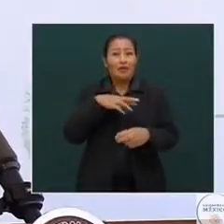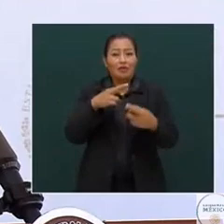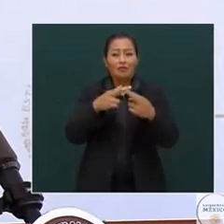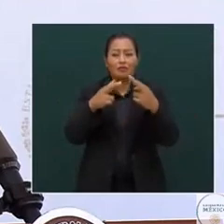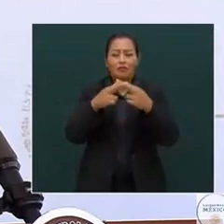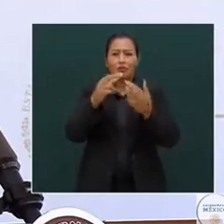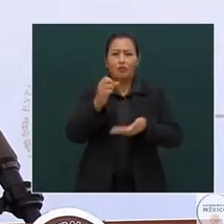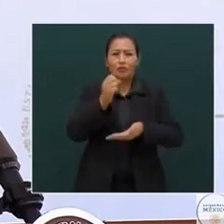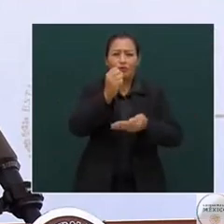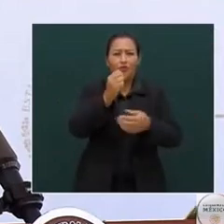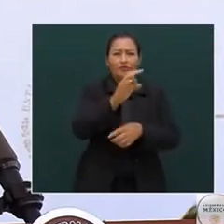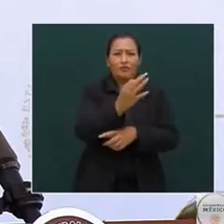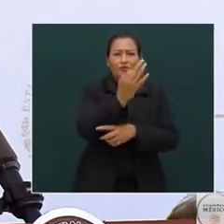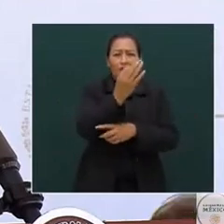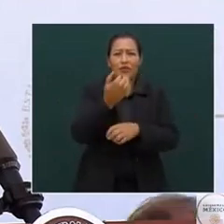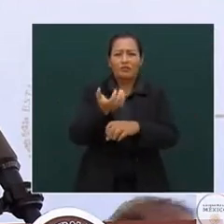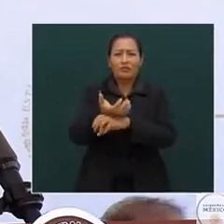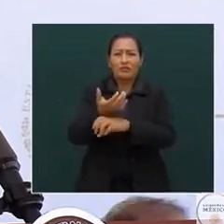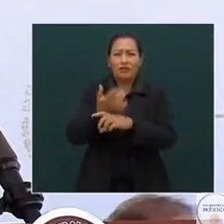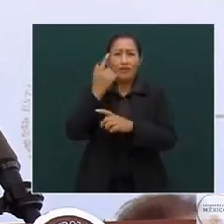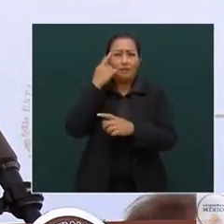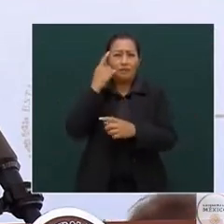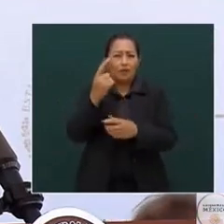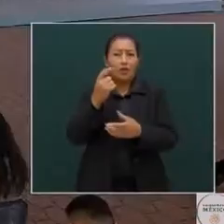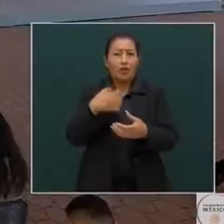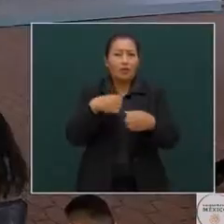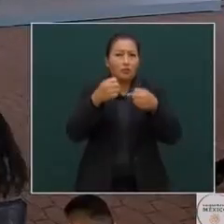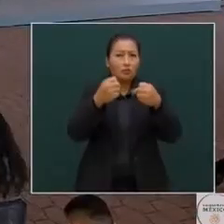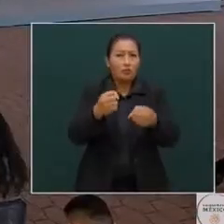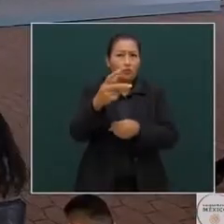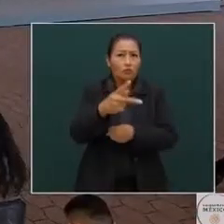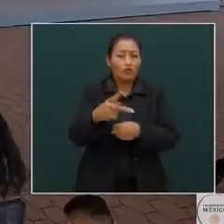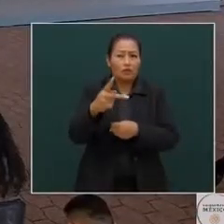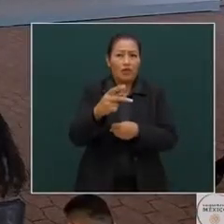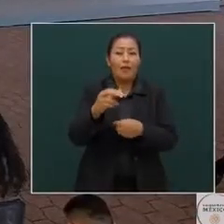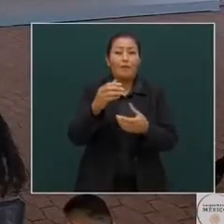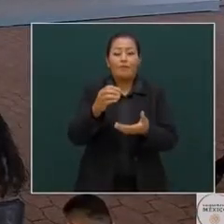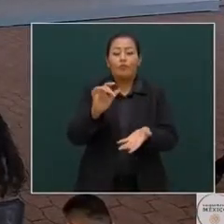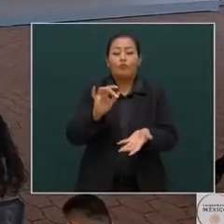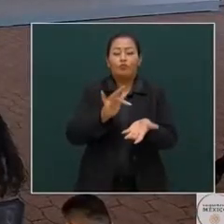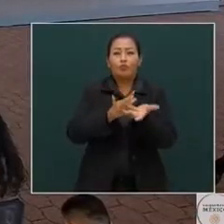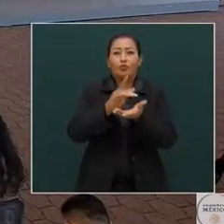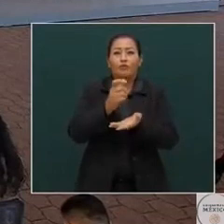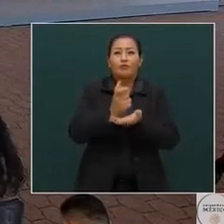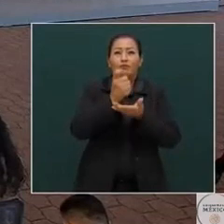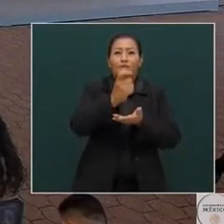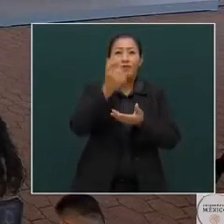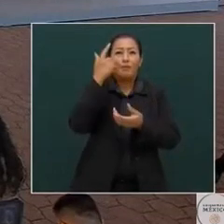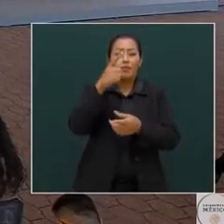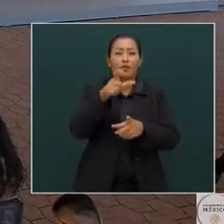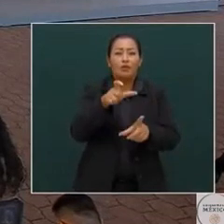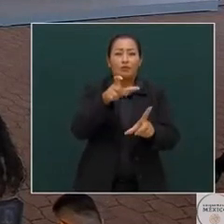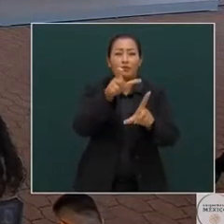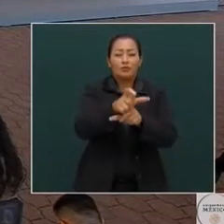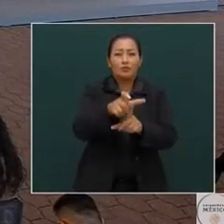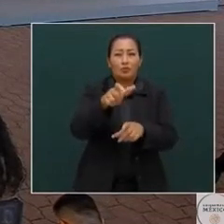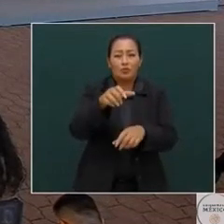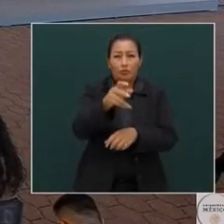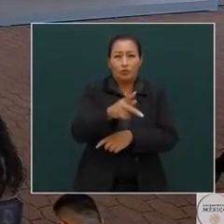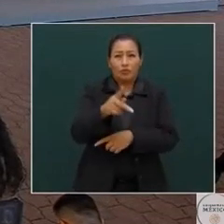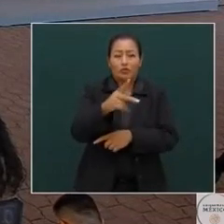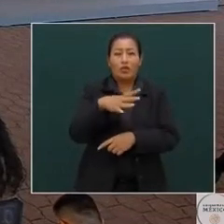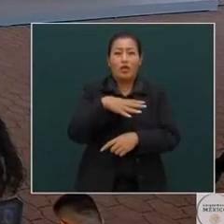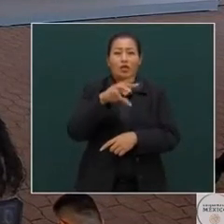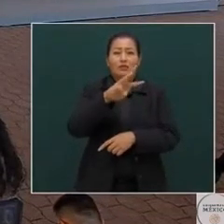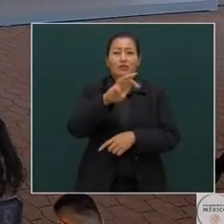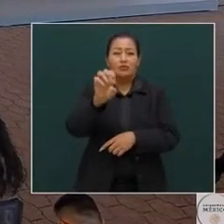federales estatales en materia de seguridad pública, en lo que es el Fondo de Aportaciones para la Seguridad Pública, el Estado tiene